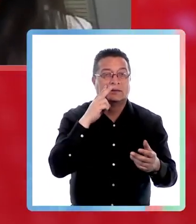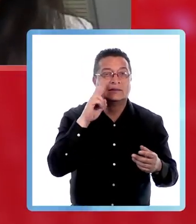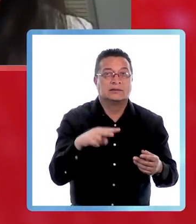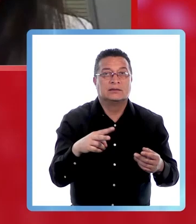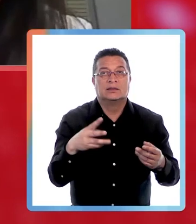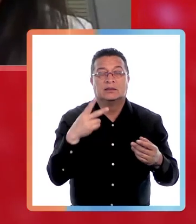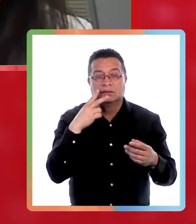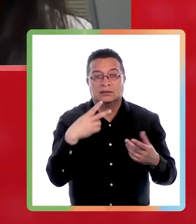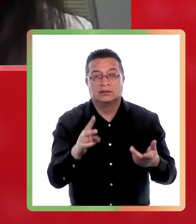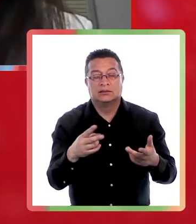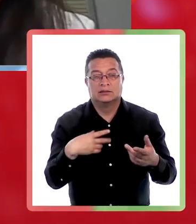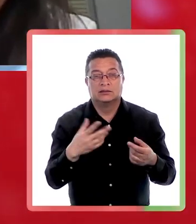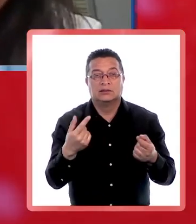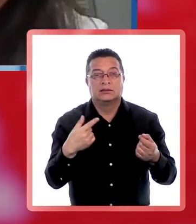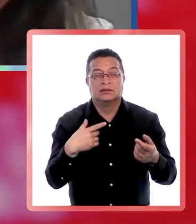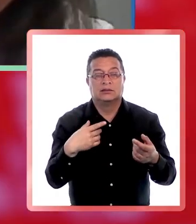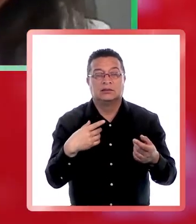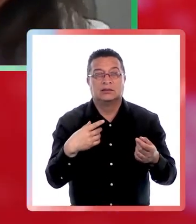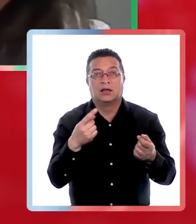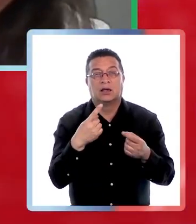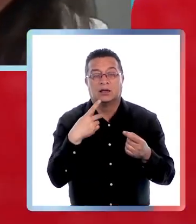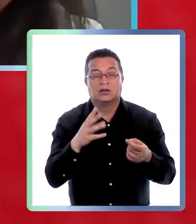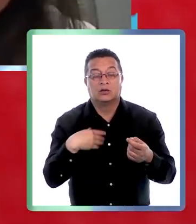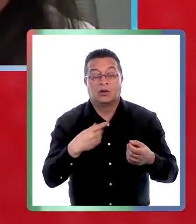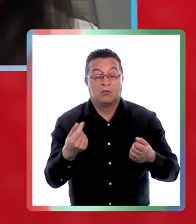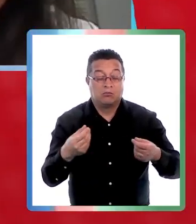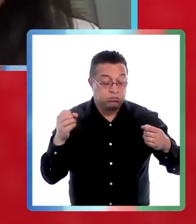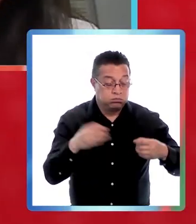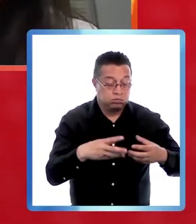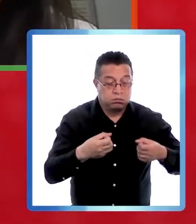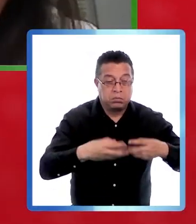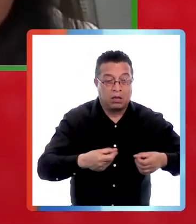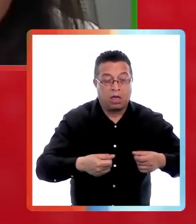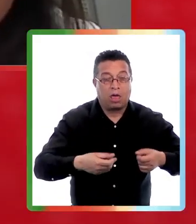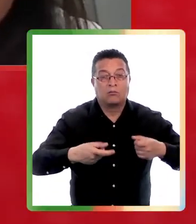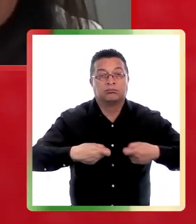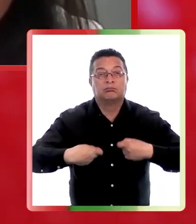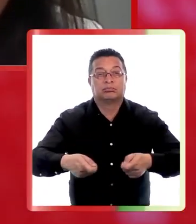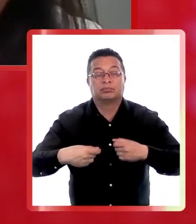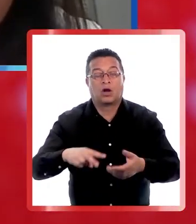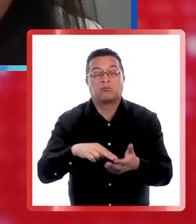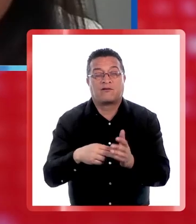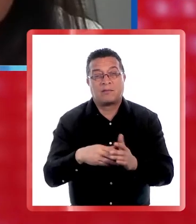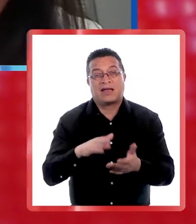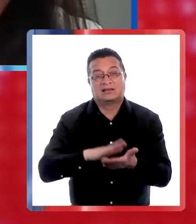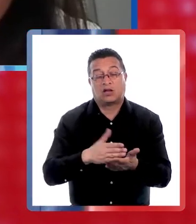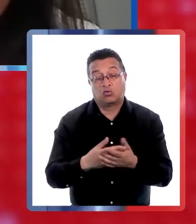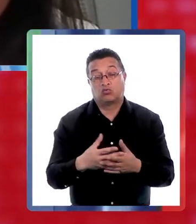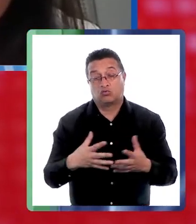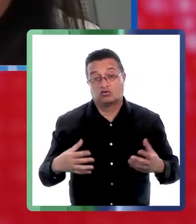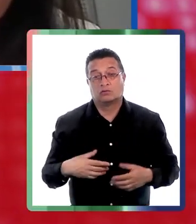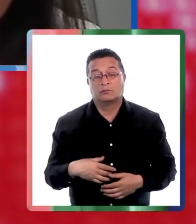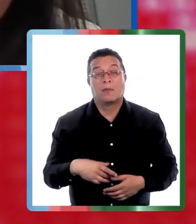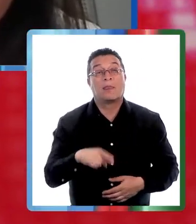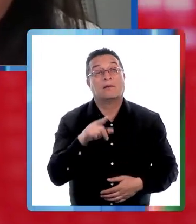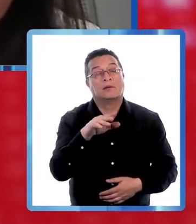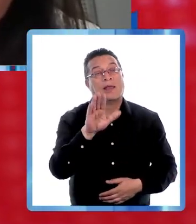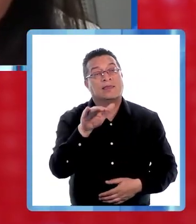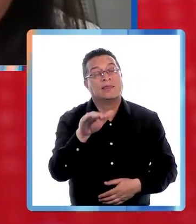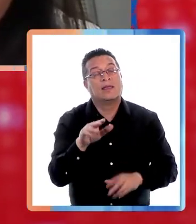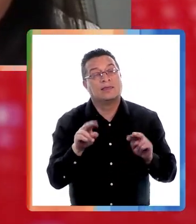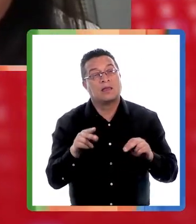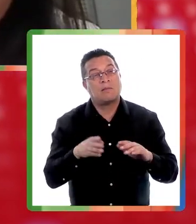sin echar plata a este saco sin fondo que son los problemas de salud. Y en términos